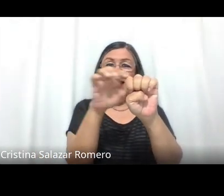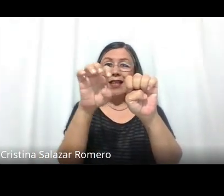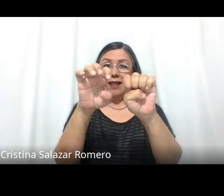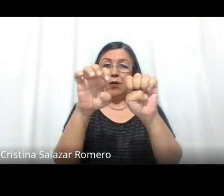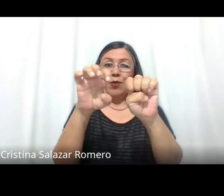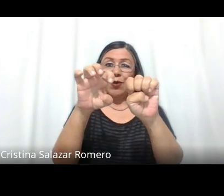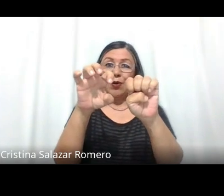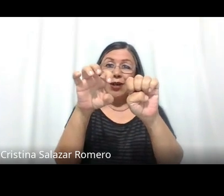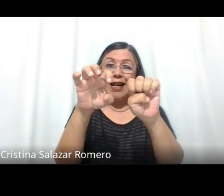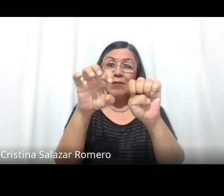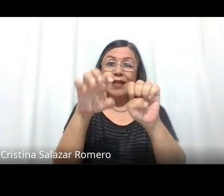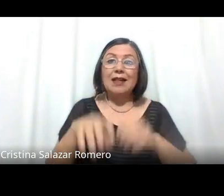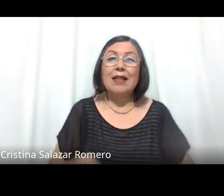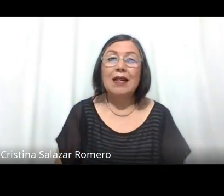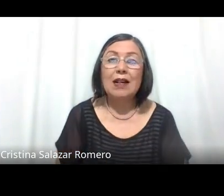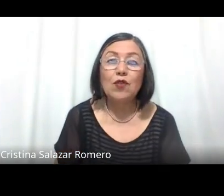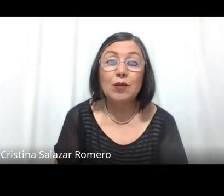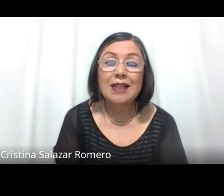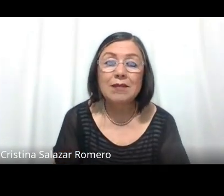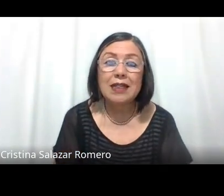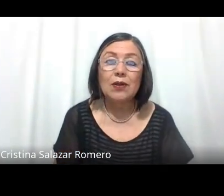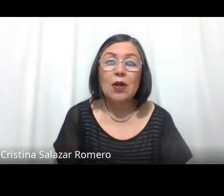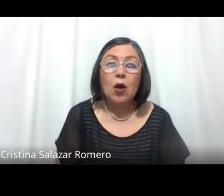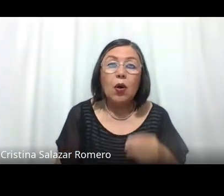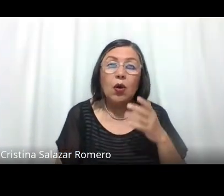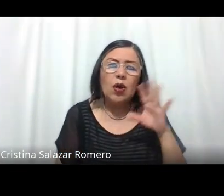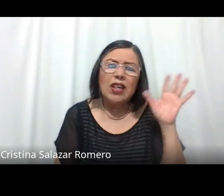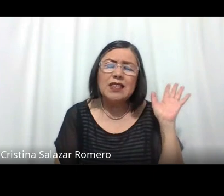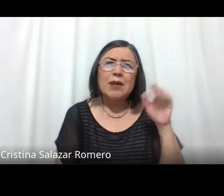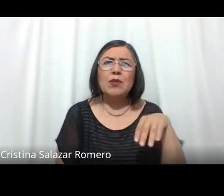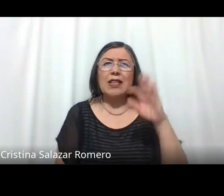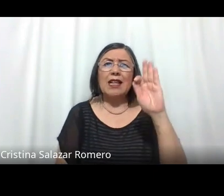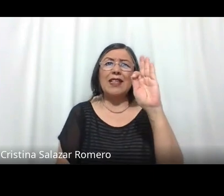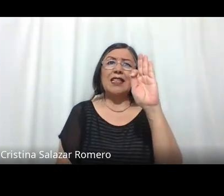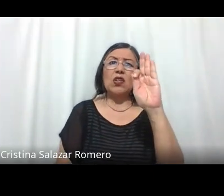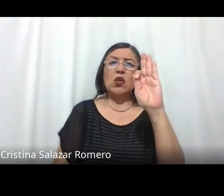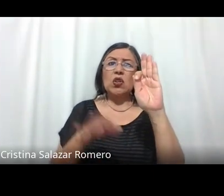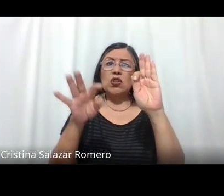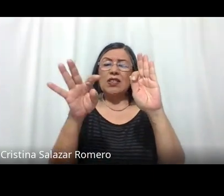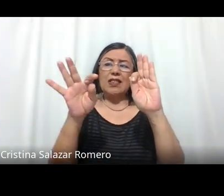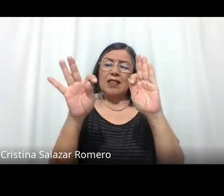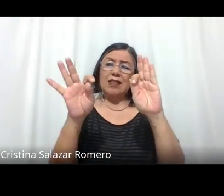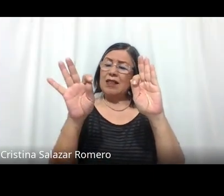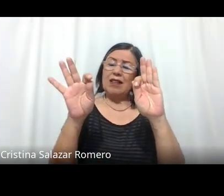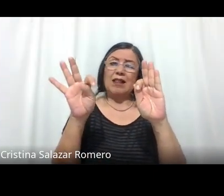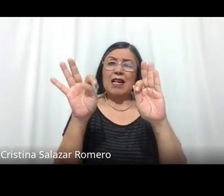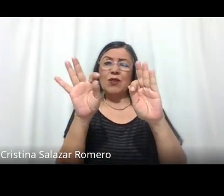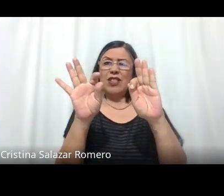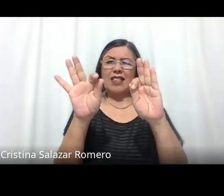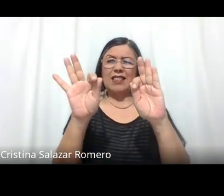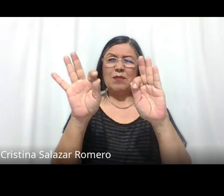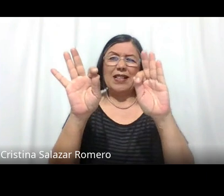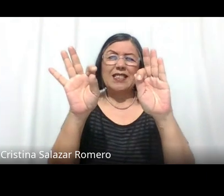vemos cómo cambia la forma de la mano. O vemos que la 22 y